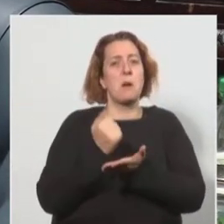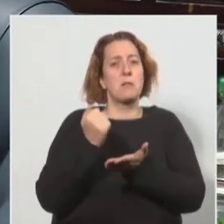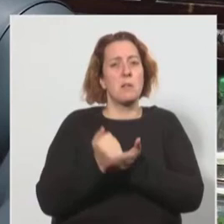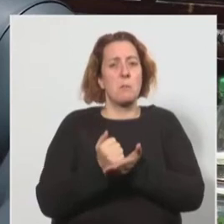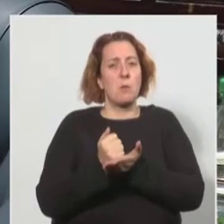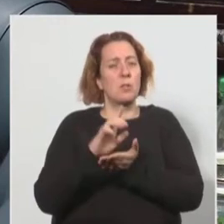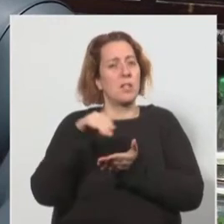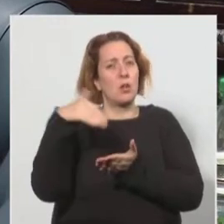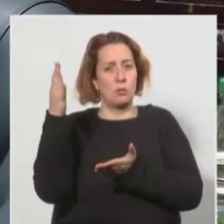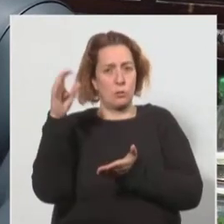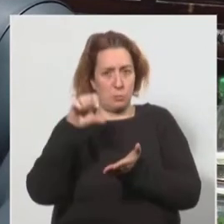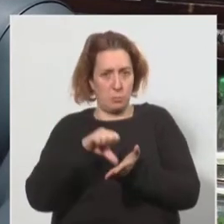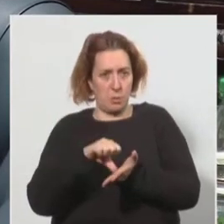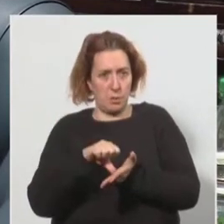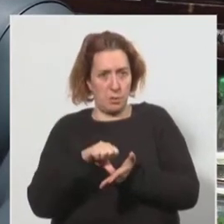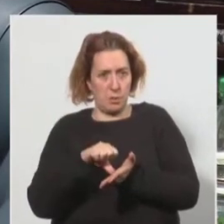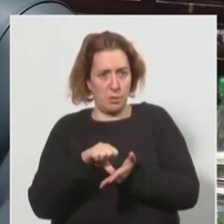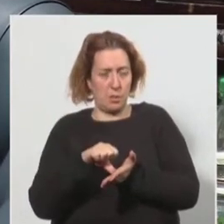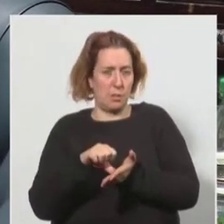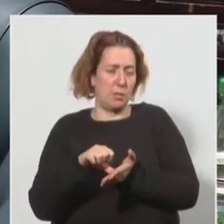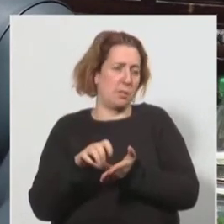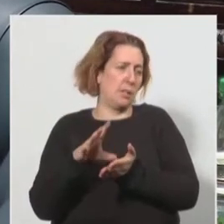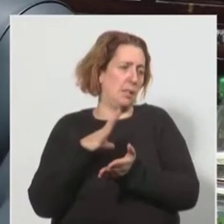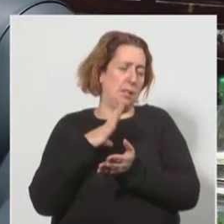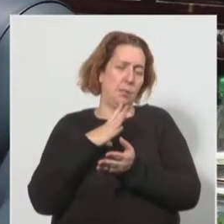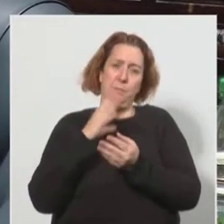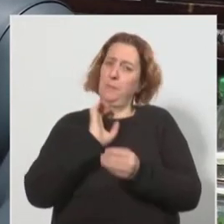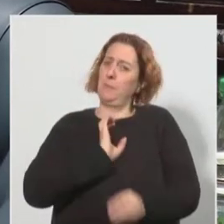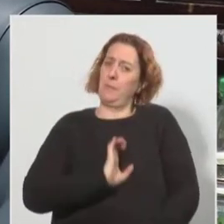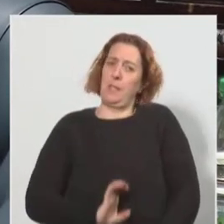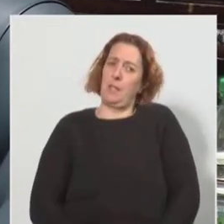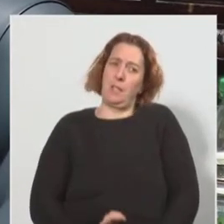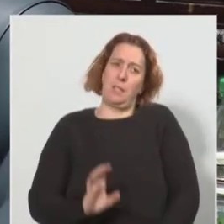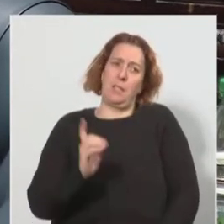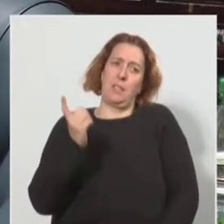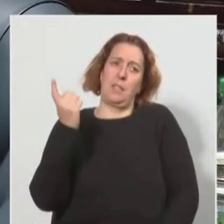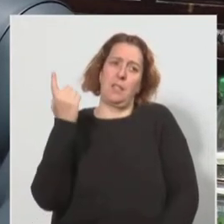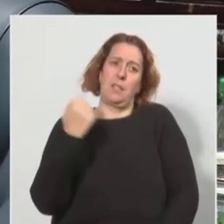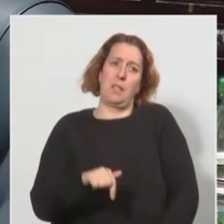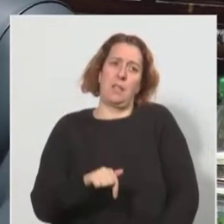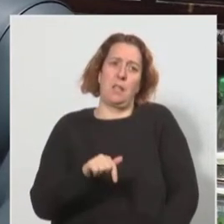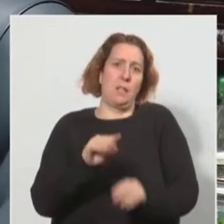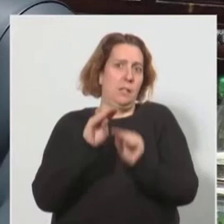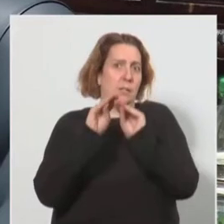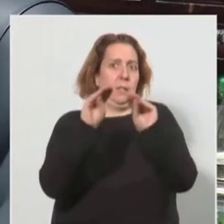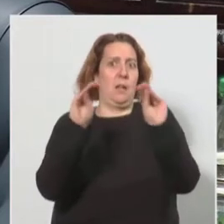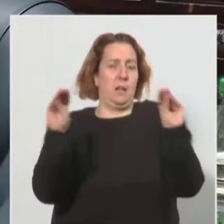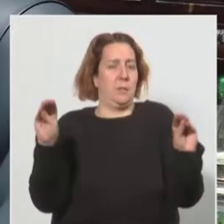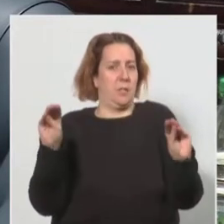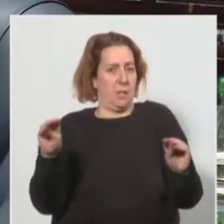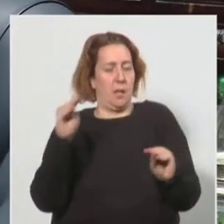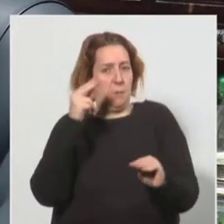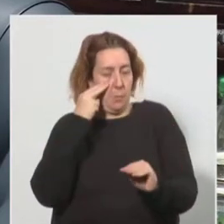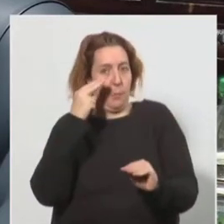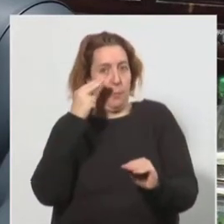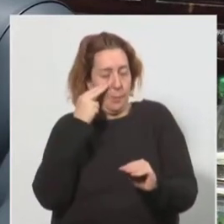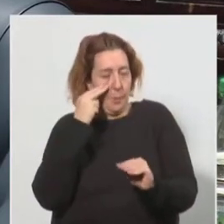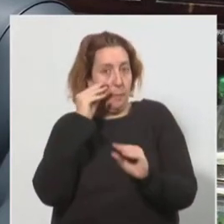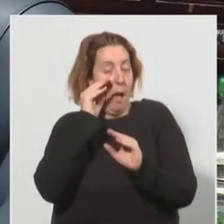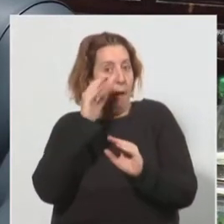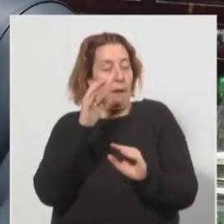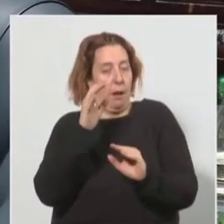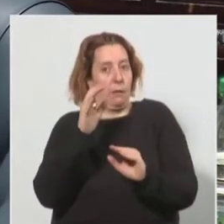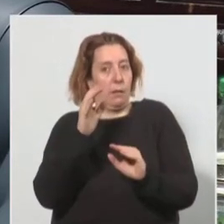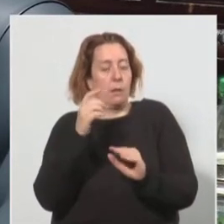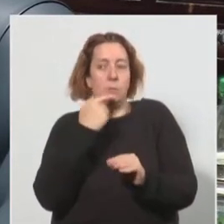en el exterior rodeado de innumerables características que encienden las alarmas, las